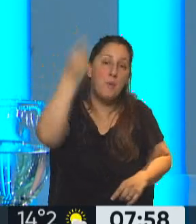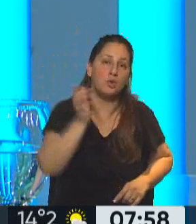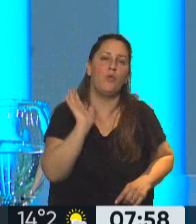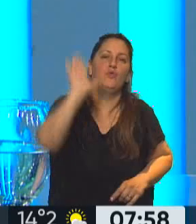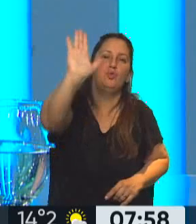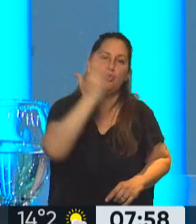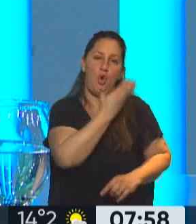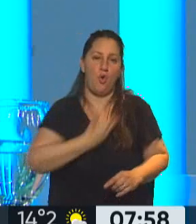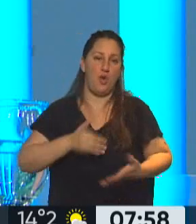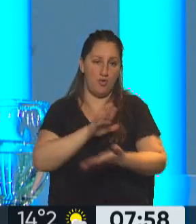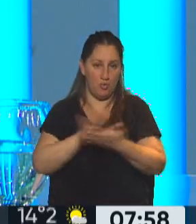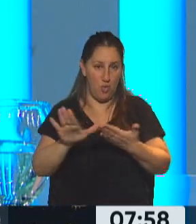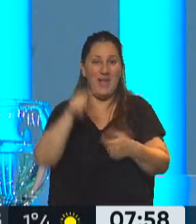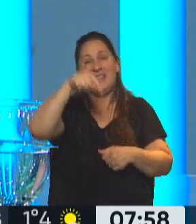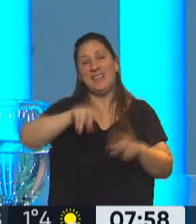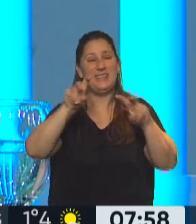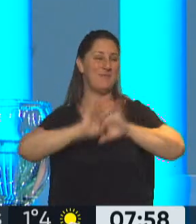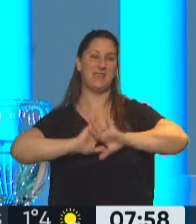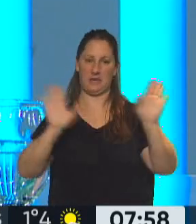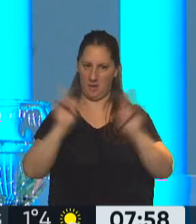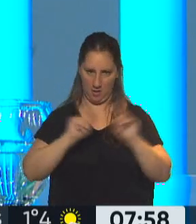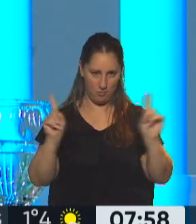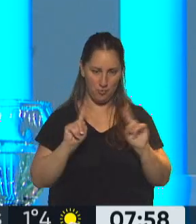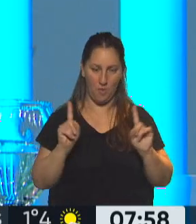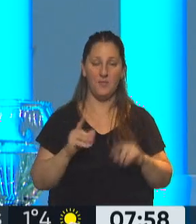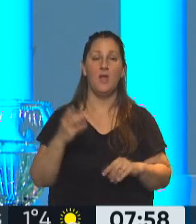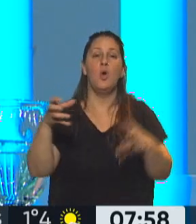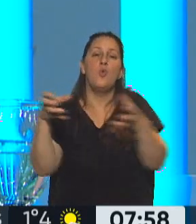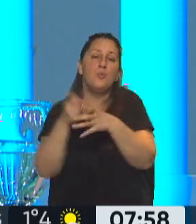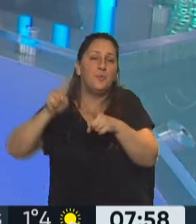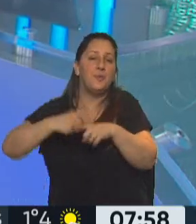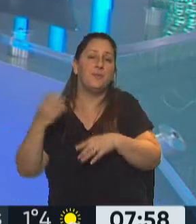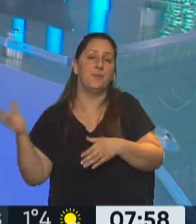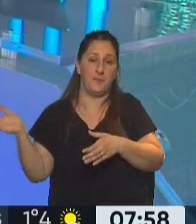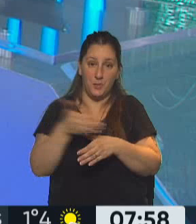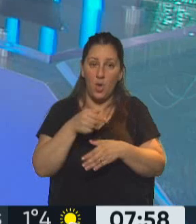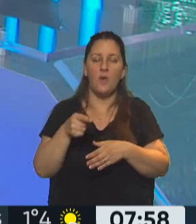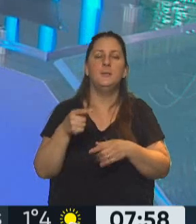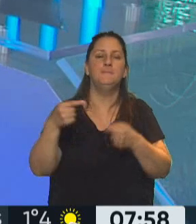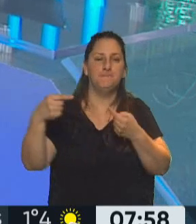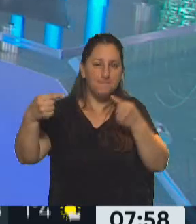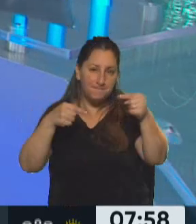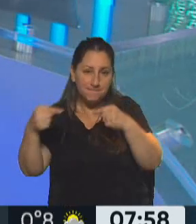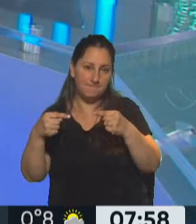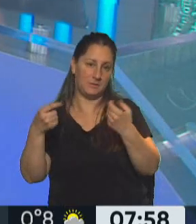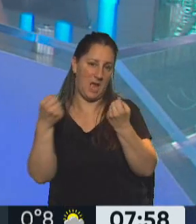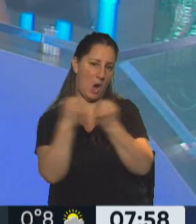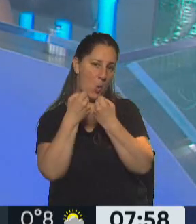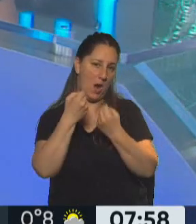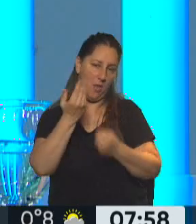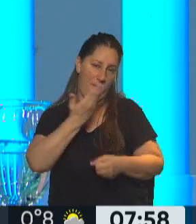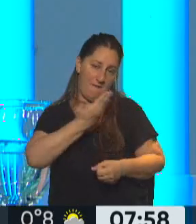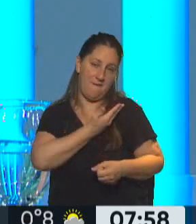de ninguna manera es un tema cerrado Qué es lo que va a pasar en el frente de todos Bueno las diferencias están vinculadas claro con el acuerdo con el fondo